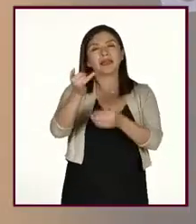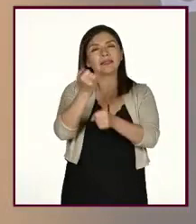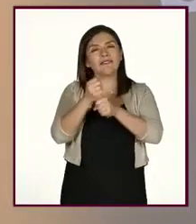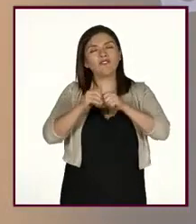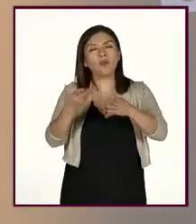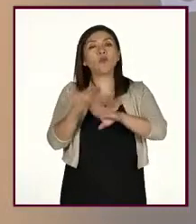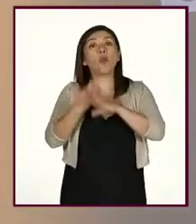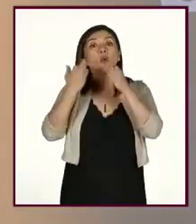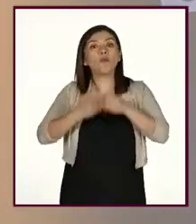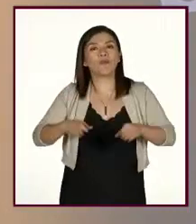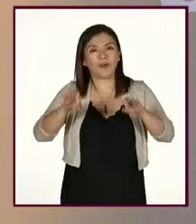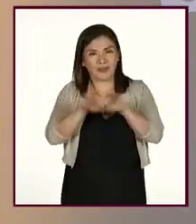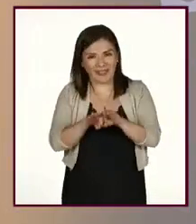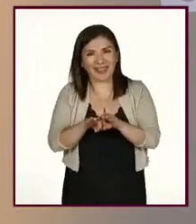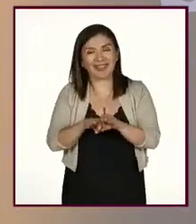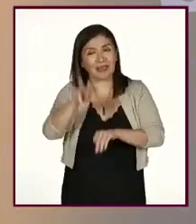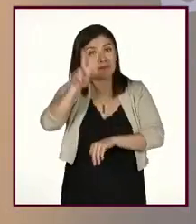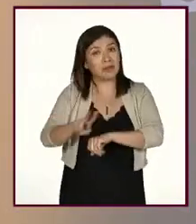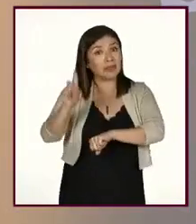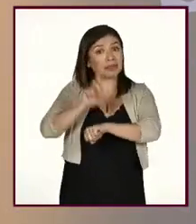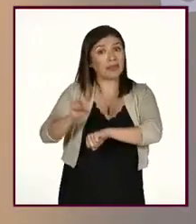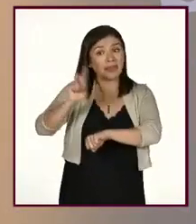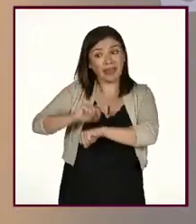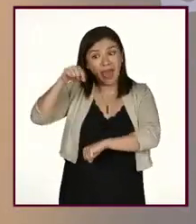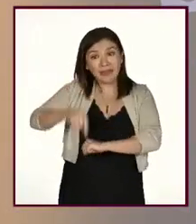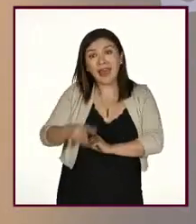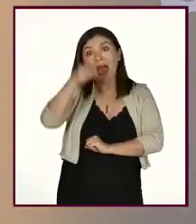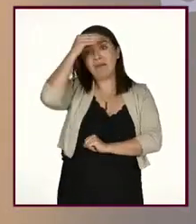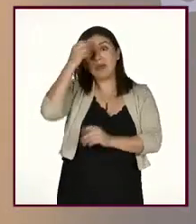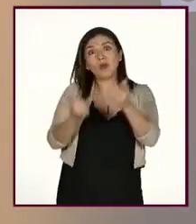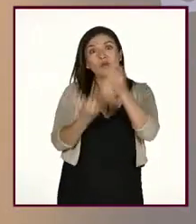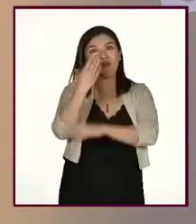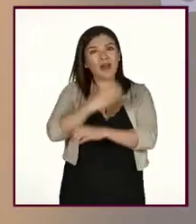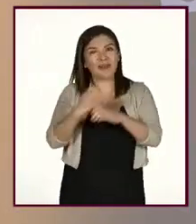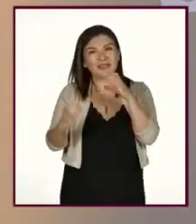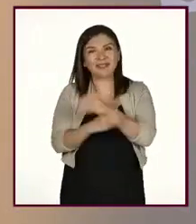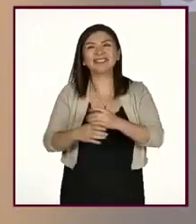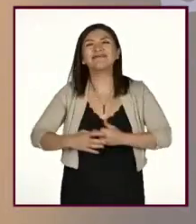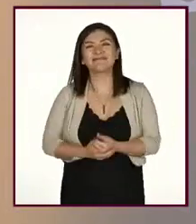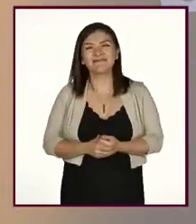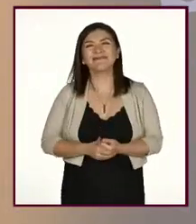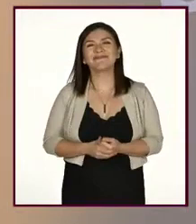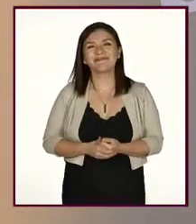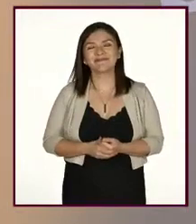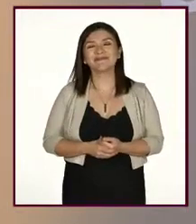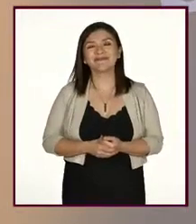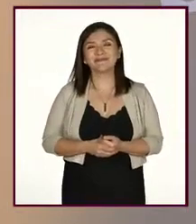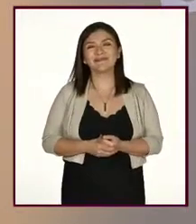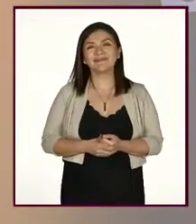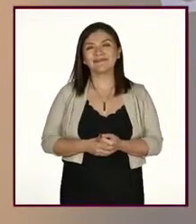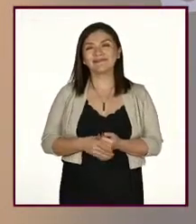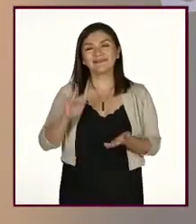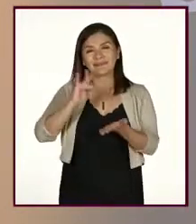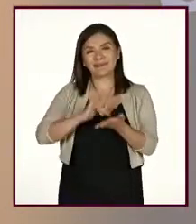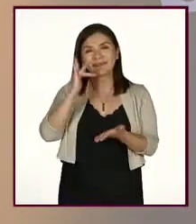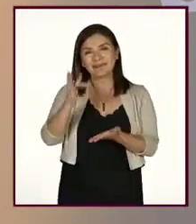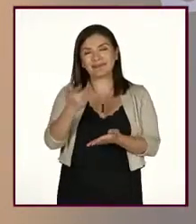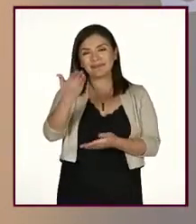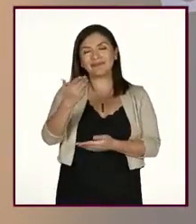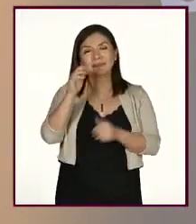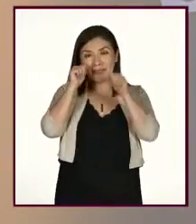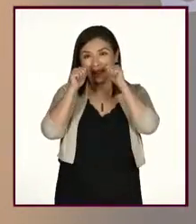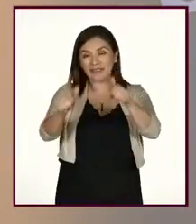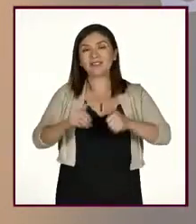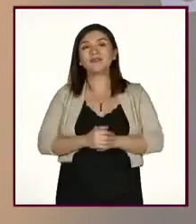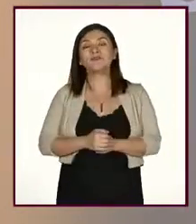tan importante. Todos los días aprendemos algo nuevo. Muchas gracias. Gracias, Brenda. Muchas gracias por su atención